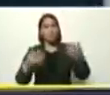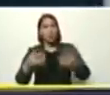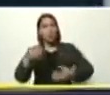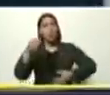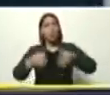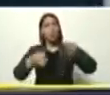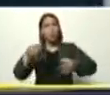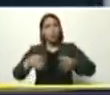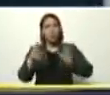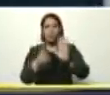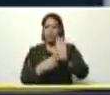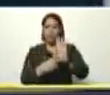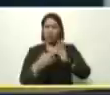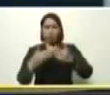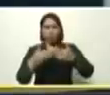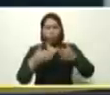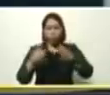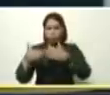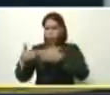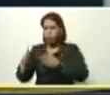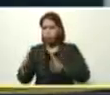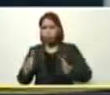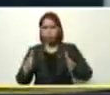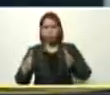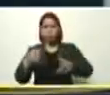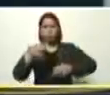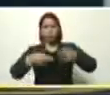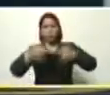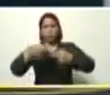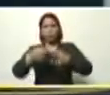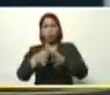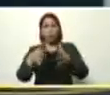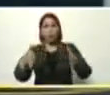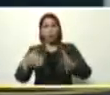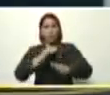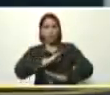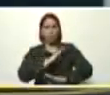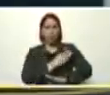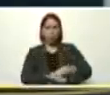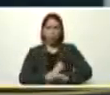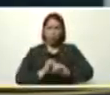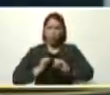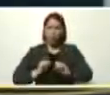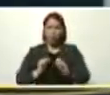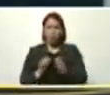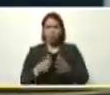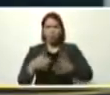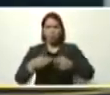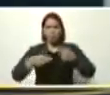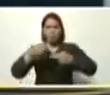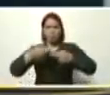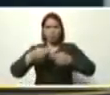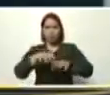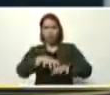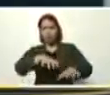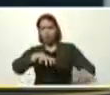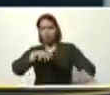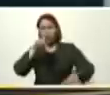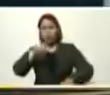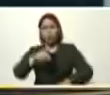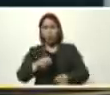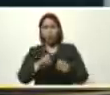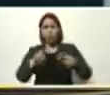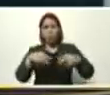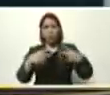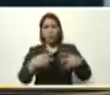justicia, abrimos camino a la construcción de una gran fuerza, de un gran bloque histórico mayoritario, de una nueva mayoría